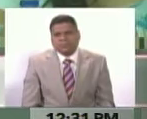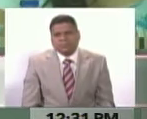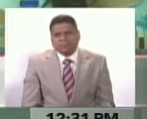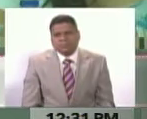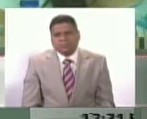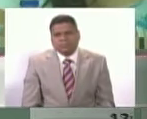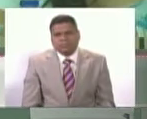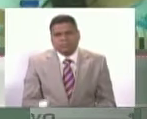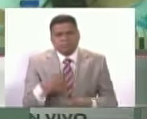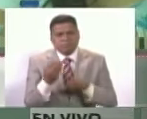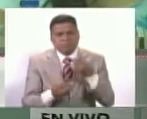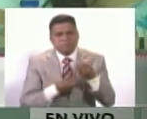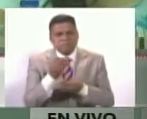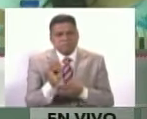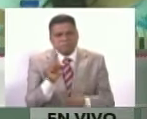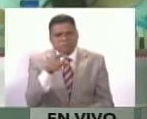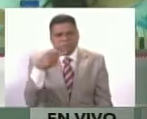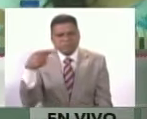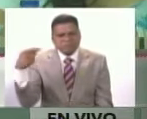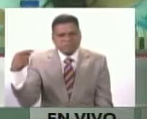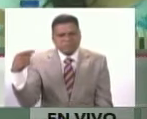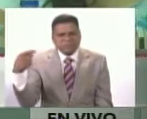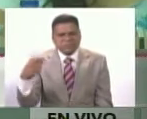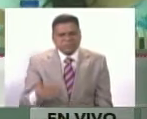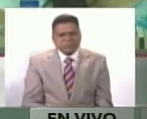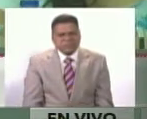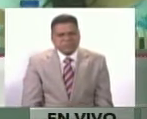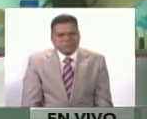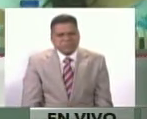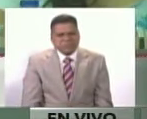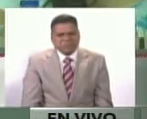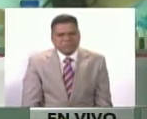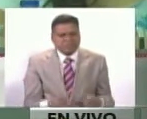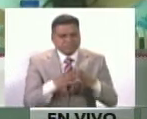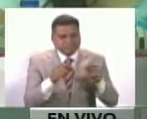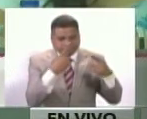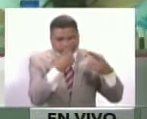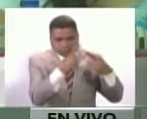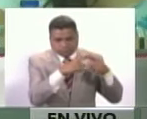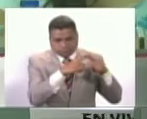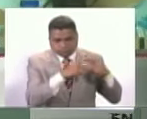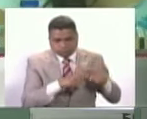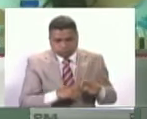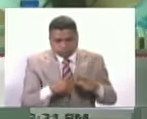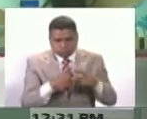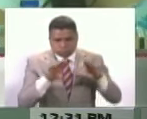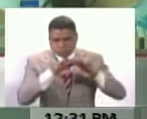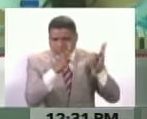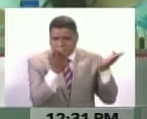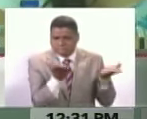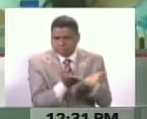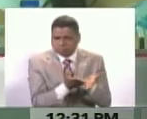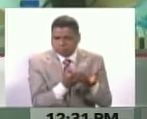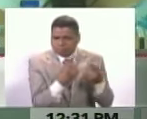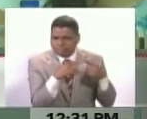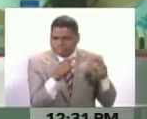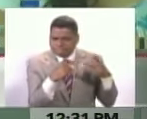que haga de menos el multilateralismo en el mundo. Esto es muy